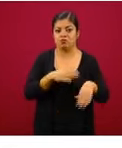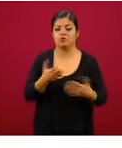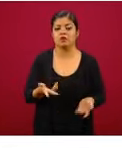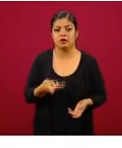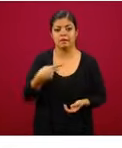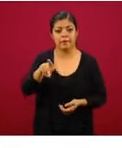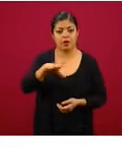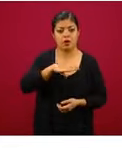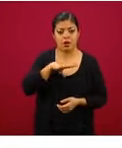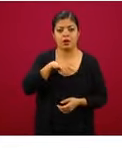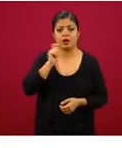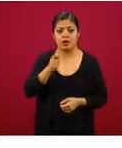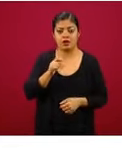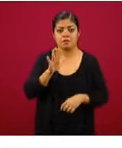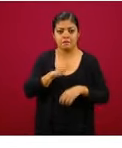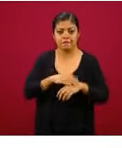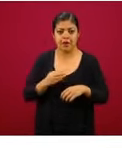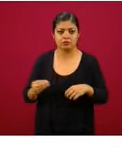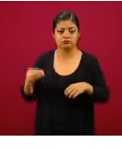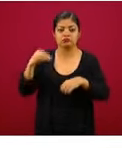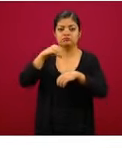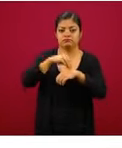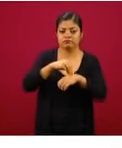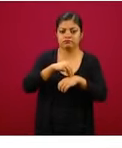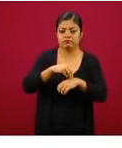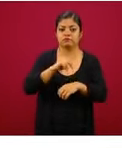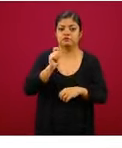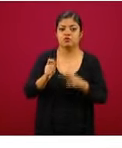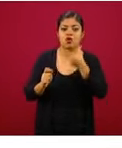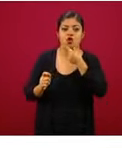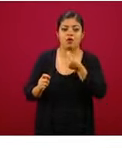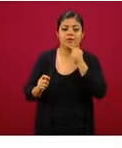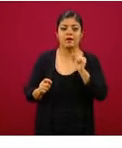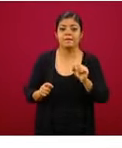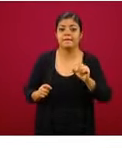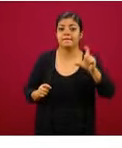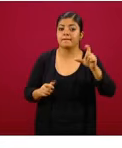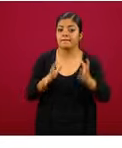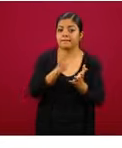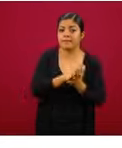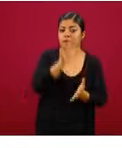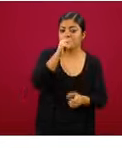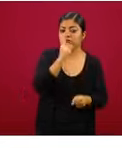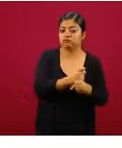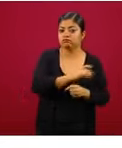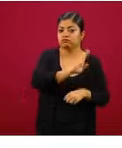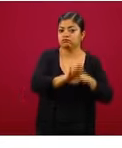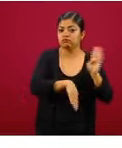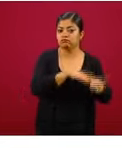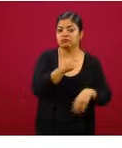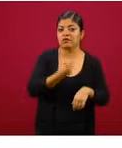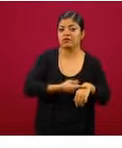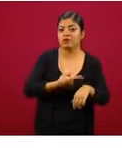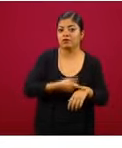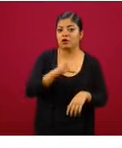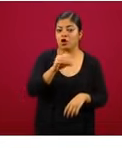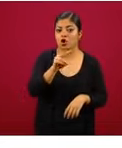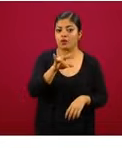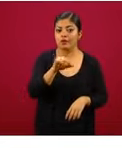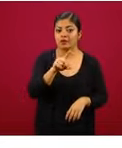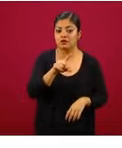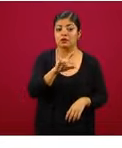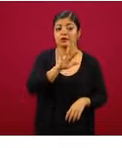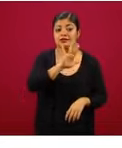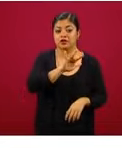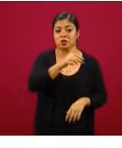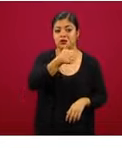sí vemos cómo hay un incremento de, en este caso, los hombres, son los que más han fallecido a consecuencia de la enfermedad. De ese